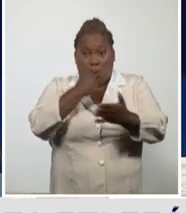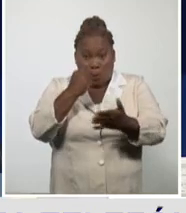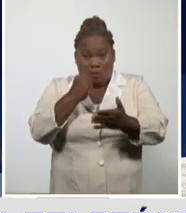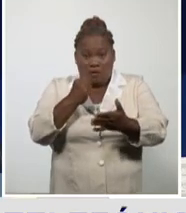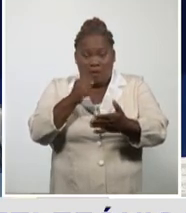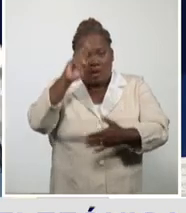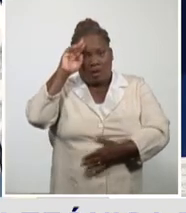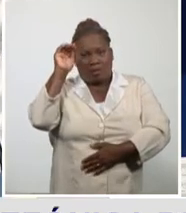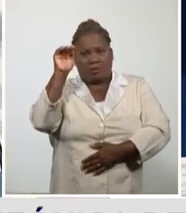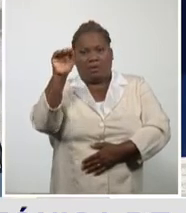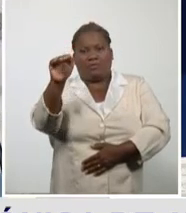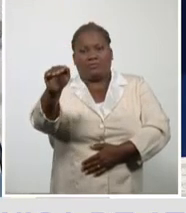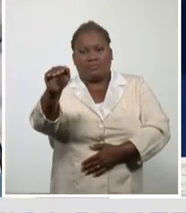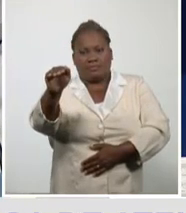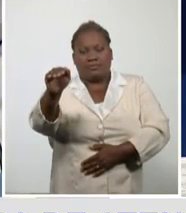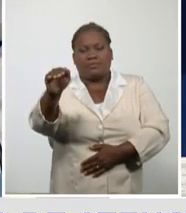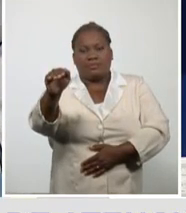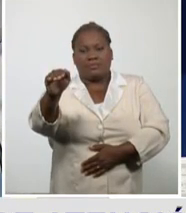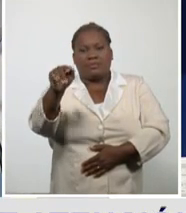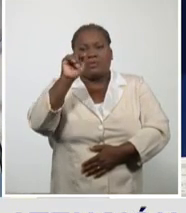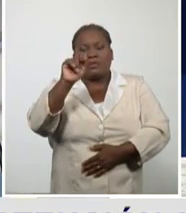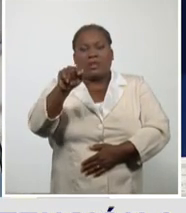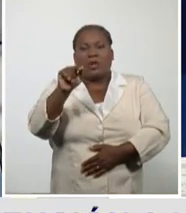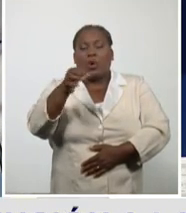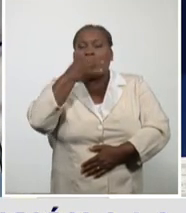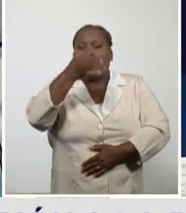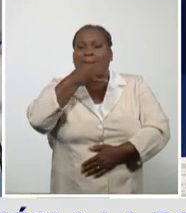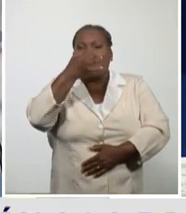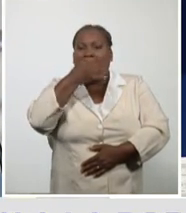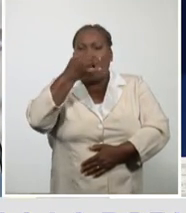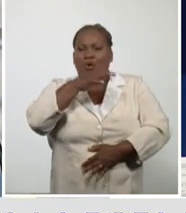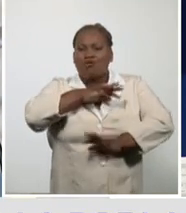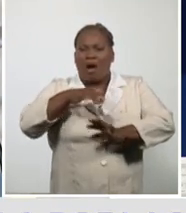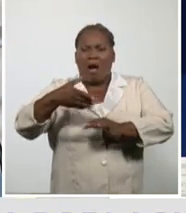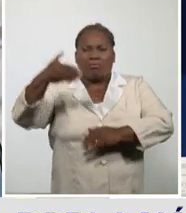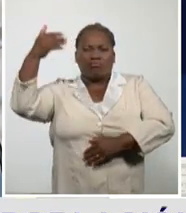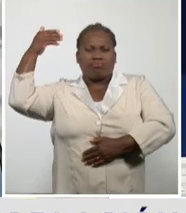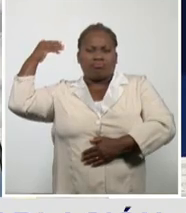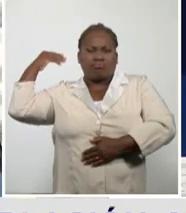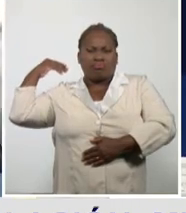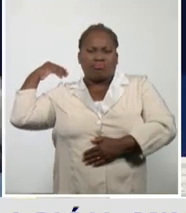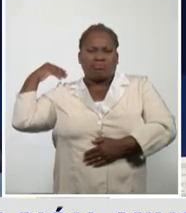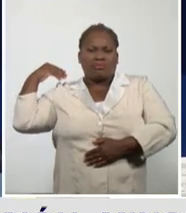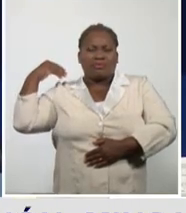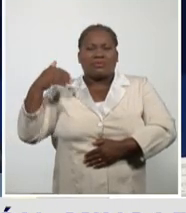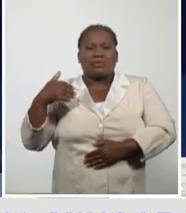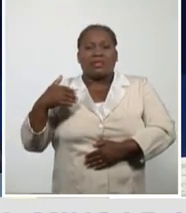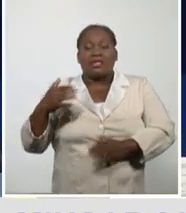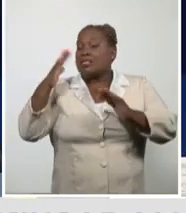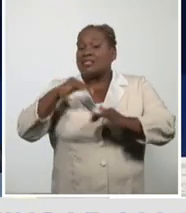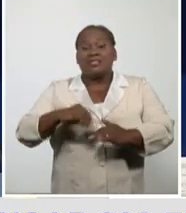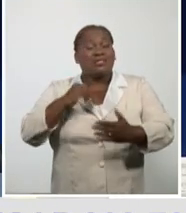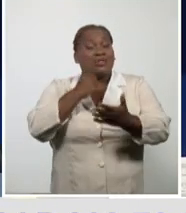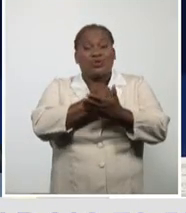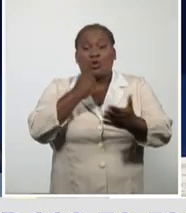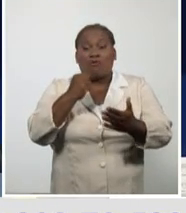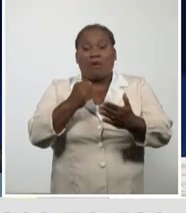ingresado con el algoritmo que yo he explicado otras veces. Y si no se confirma, bueno, se va de